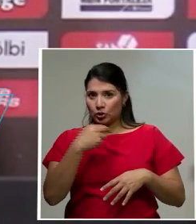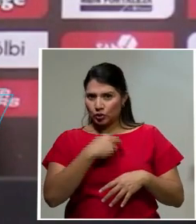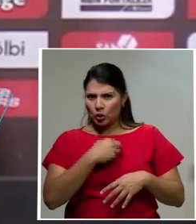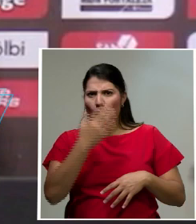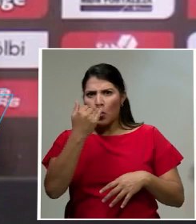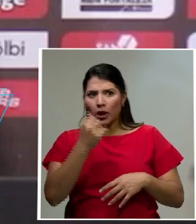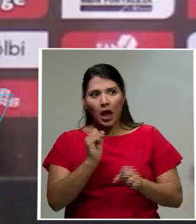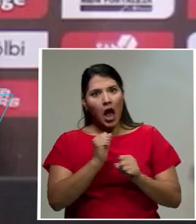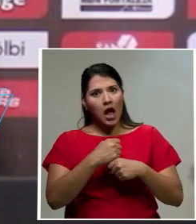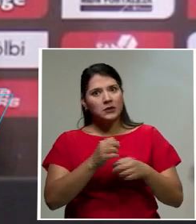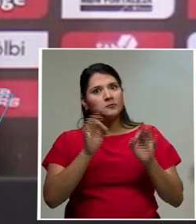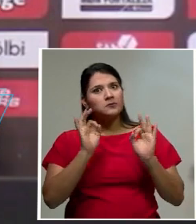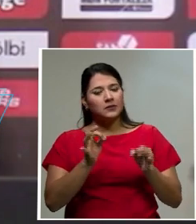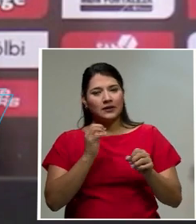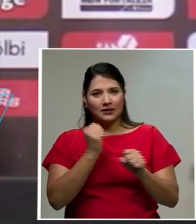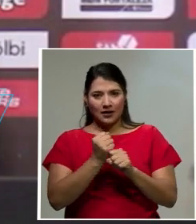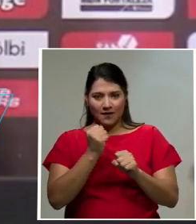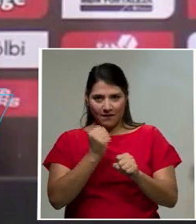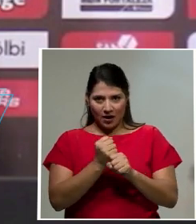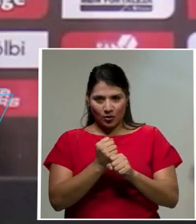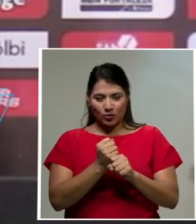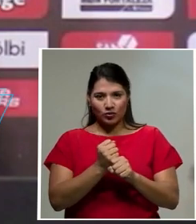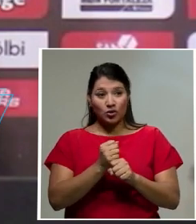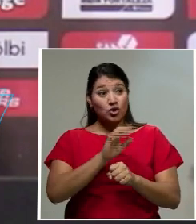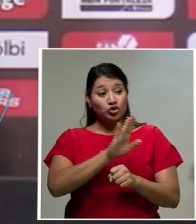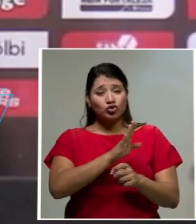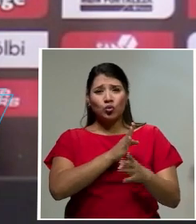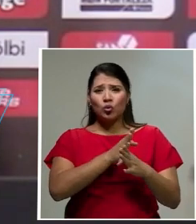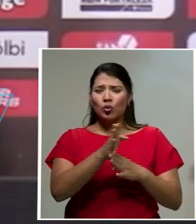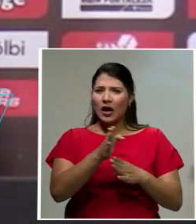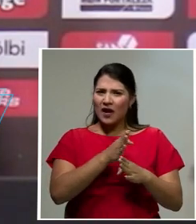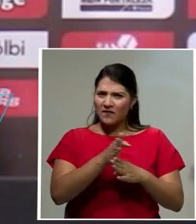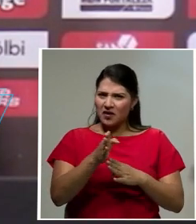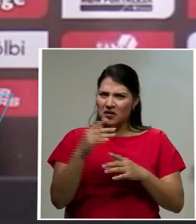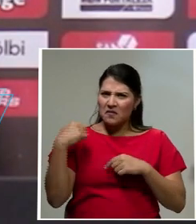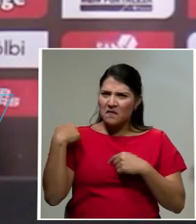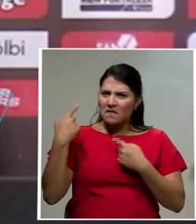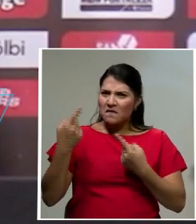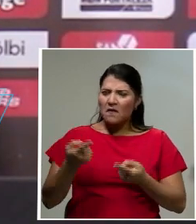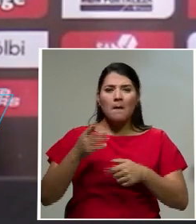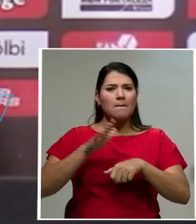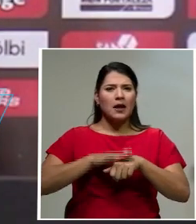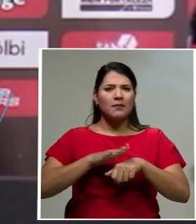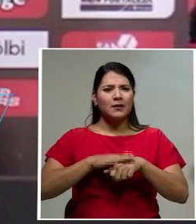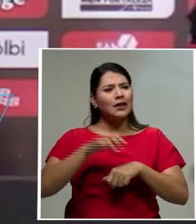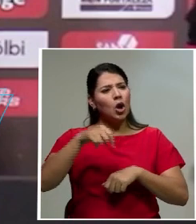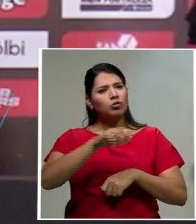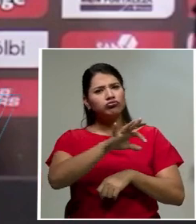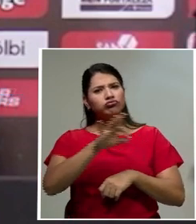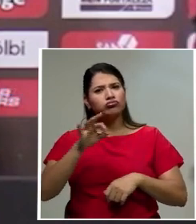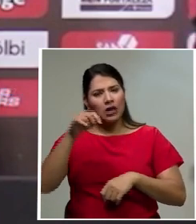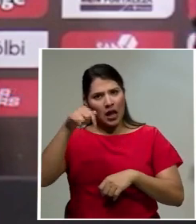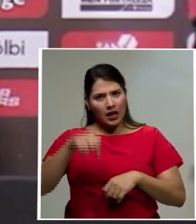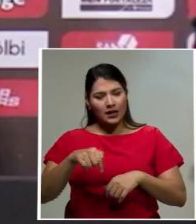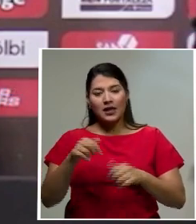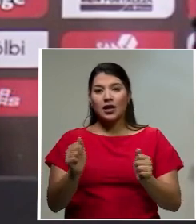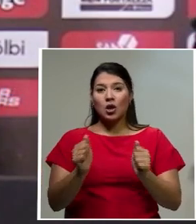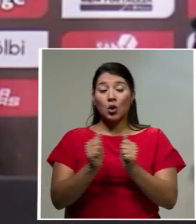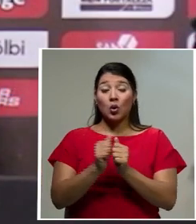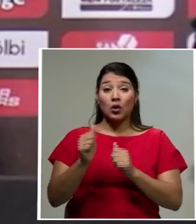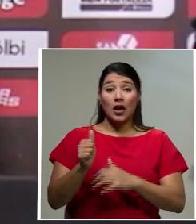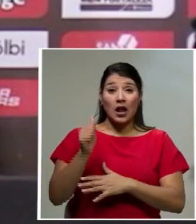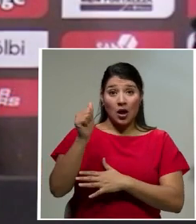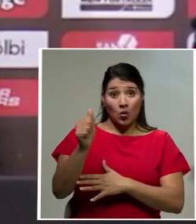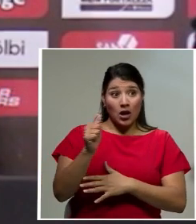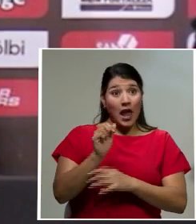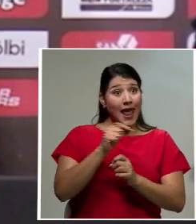trabajo. La trayectoria creo que ha dado para que hoy esté aquí, merezca estar aquí al frente de este proyecto. Lo